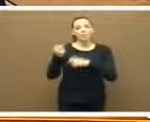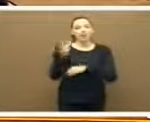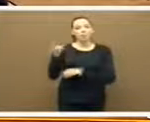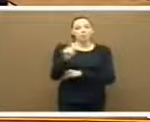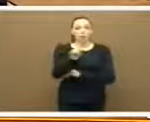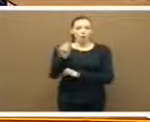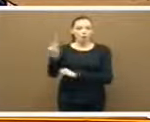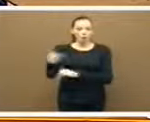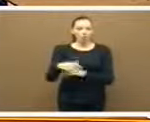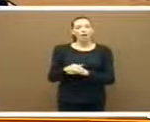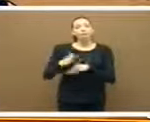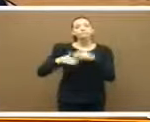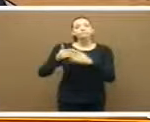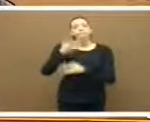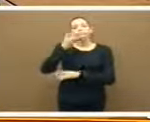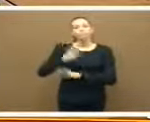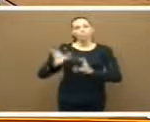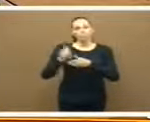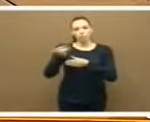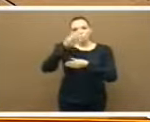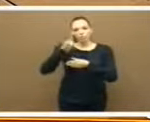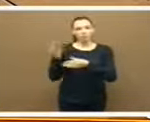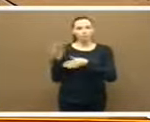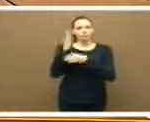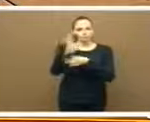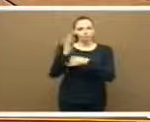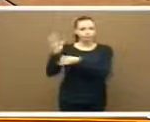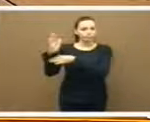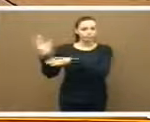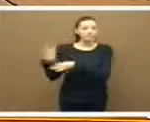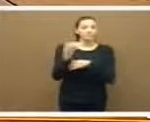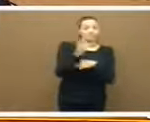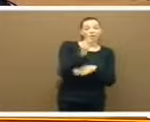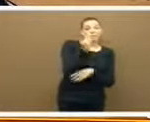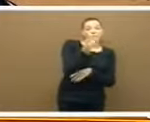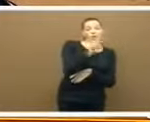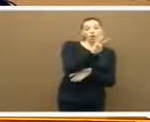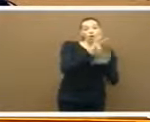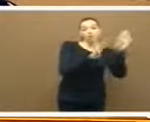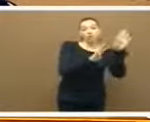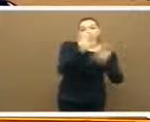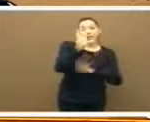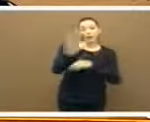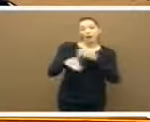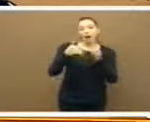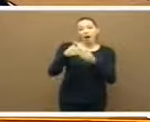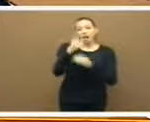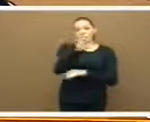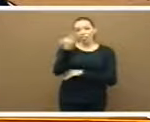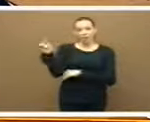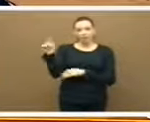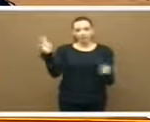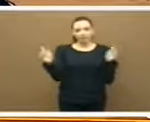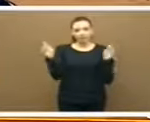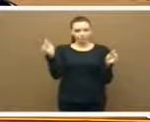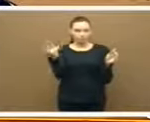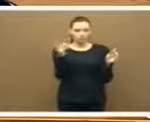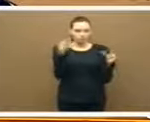Grupo Parlamentario Socialista, que son las enmiendas comprendidas entre la número 85 y la número 100, ambas